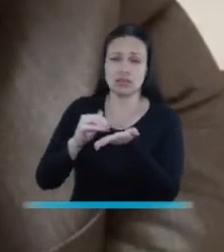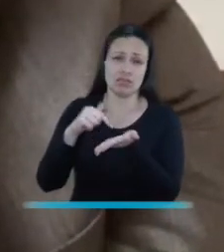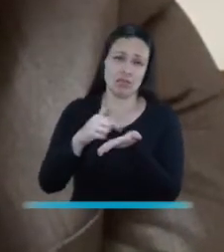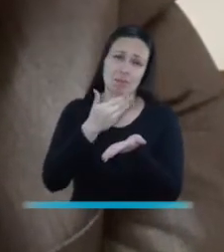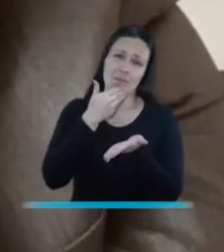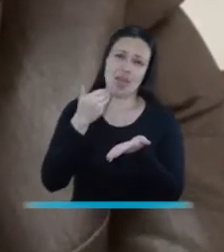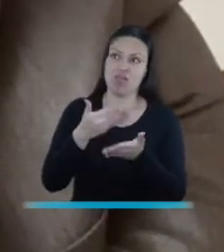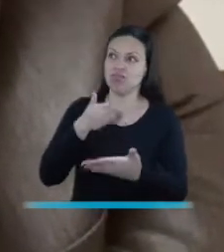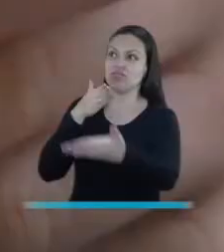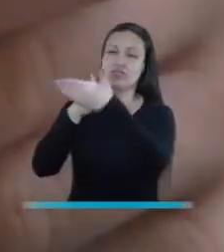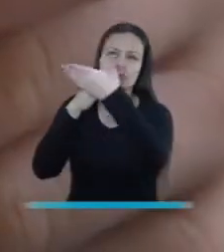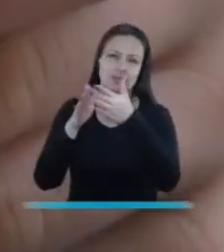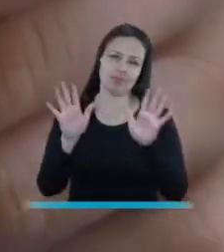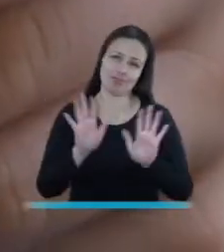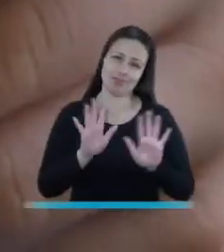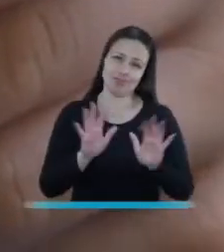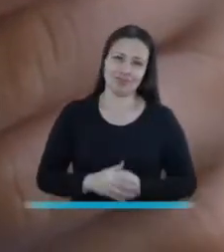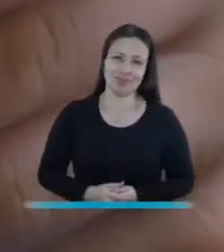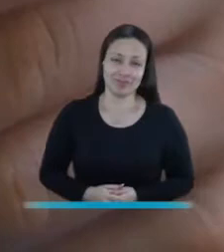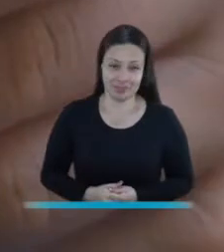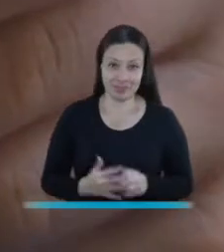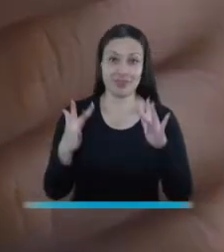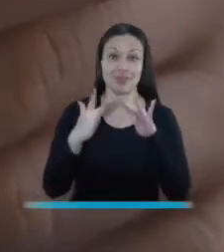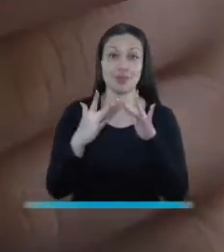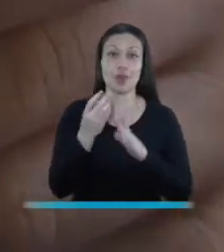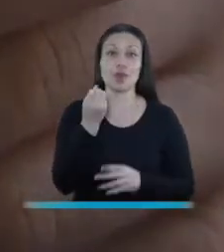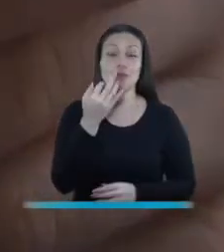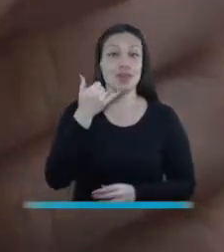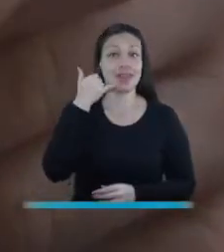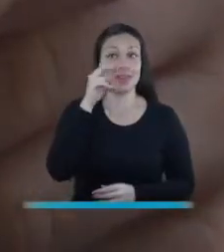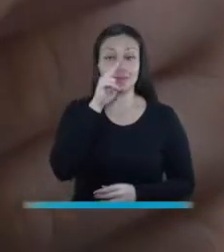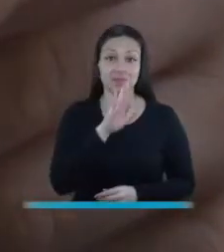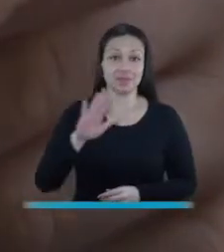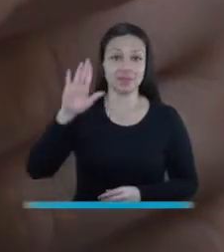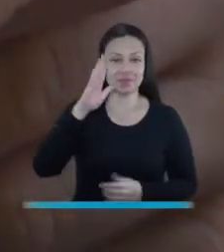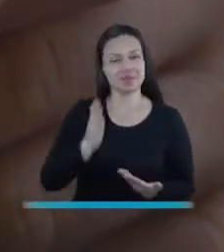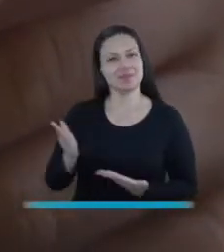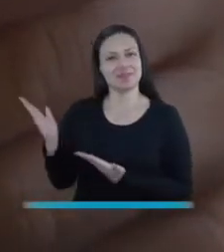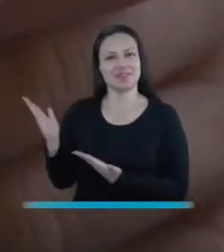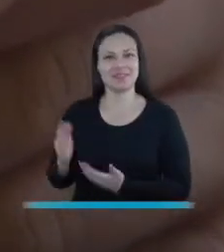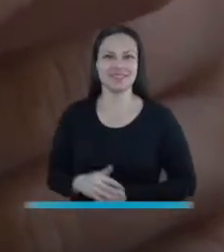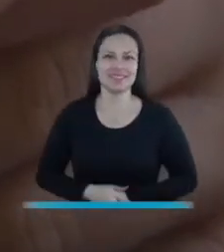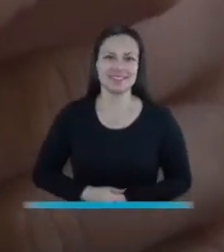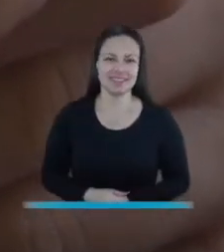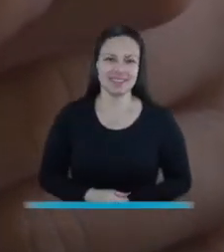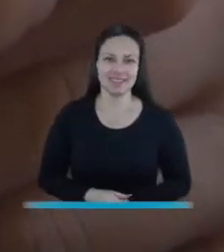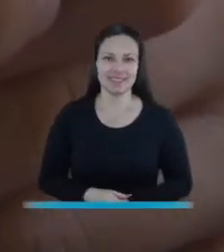mejor que demandar. Contáctenos a nuestra línea telefónica nacional